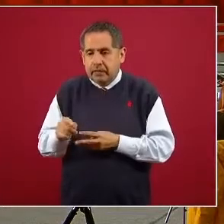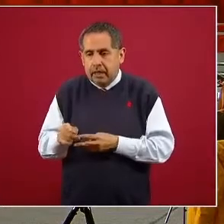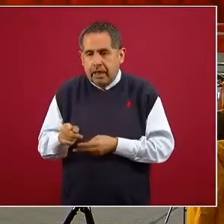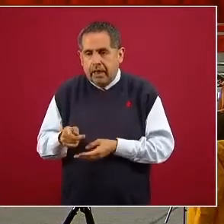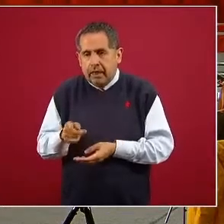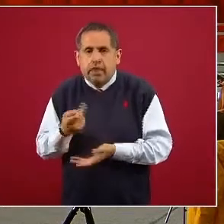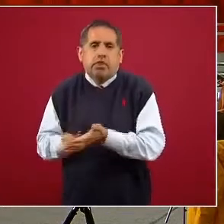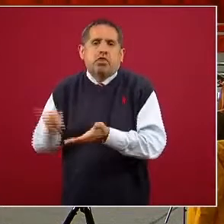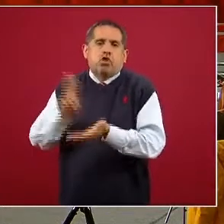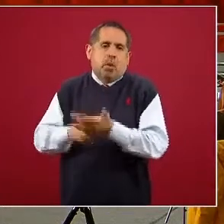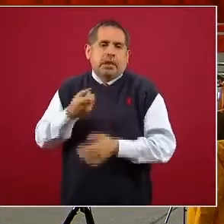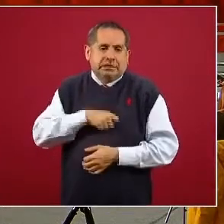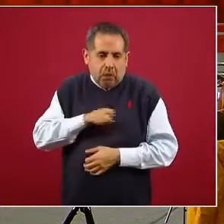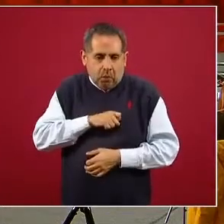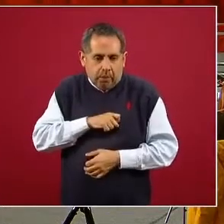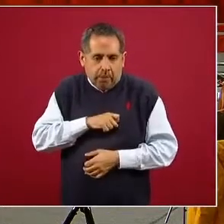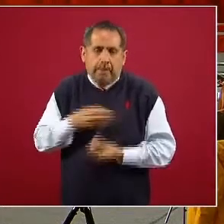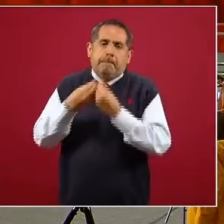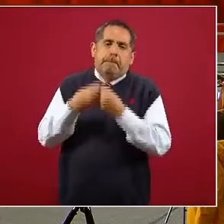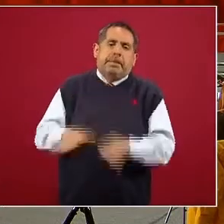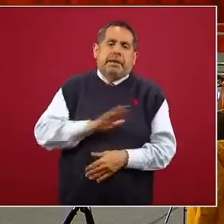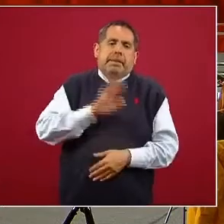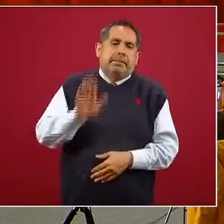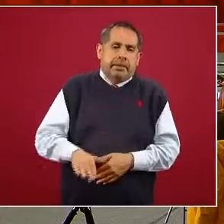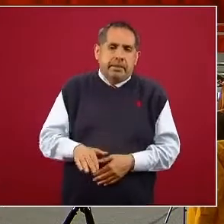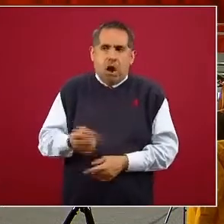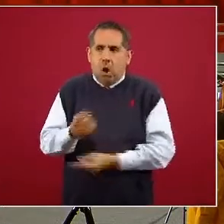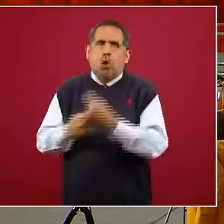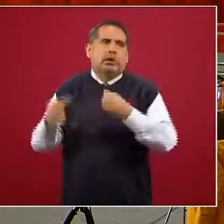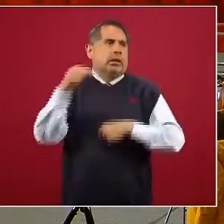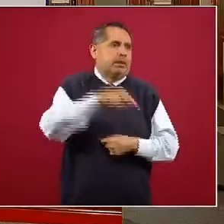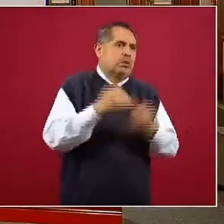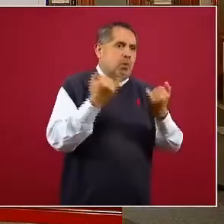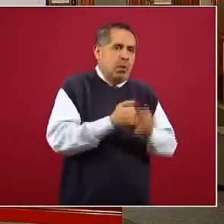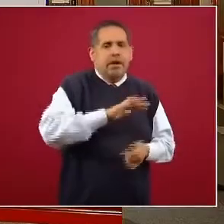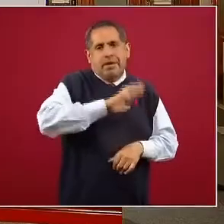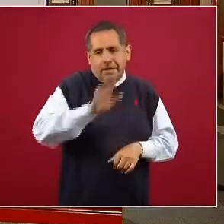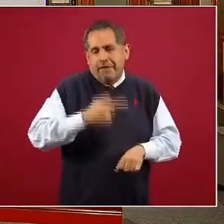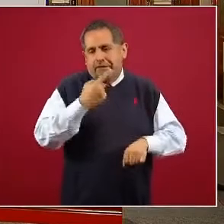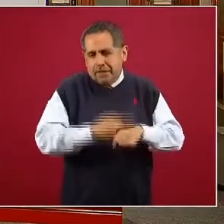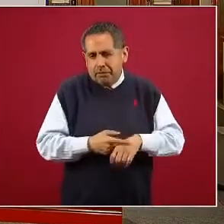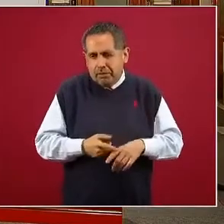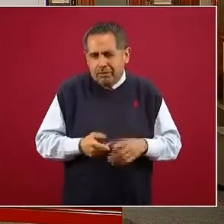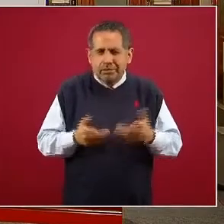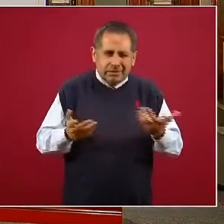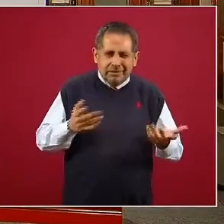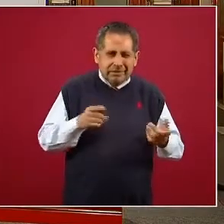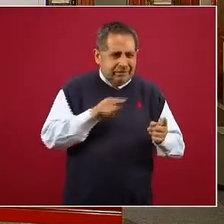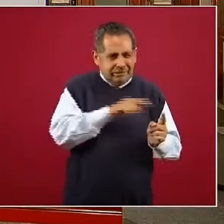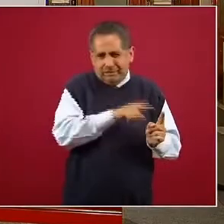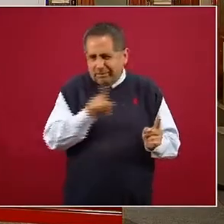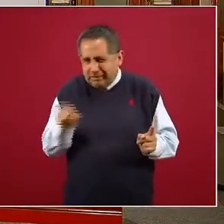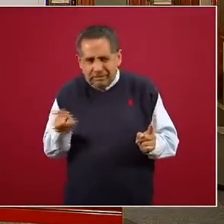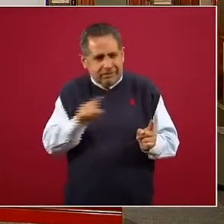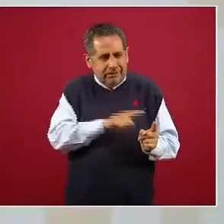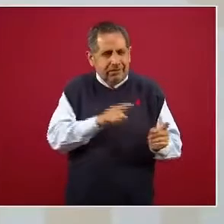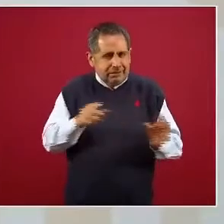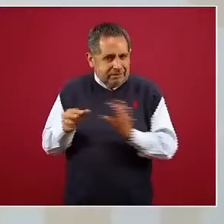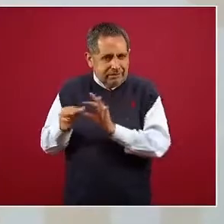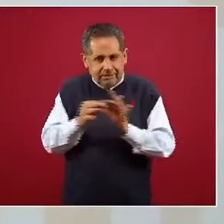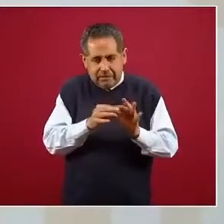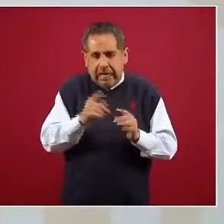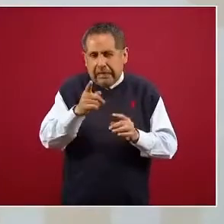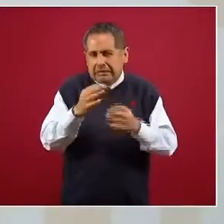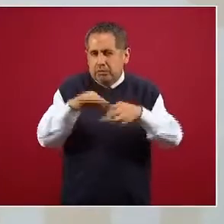salud y sobre la vida. Y regresamos al punto 1. ¿Por qué digo esto ahorita? Porque me interesa que